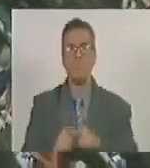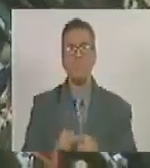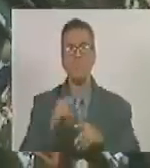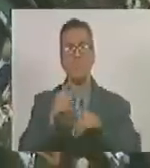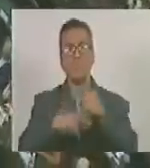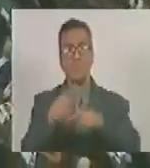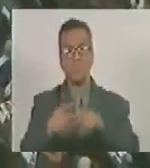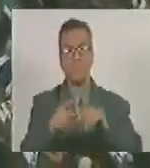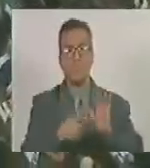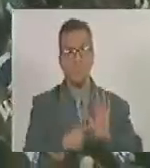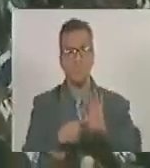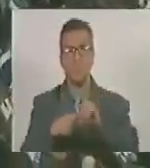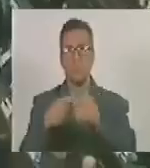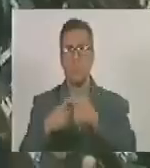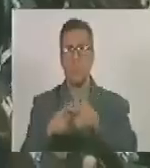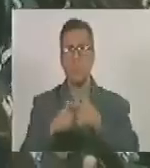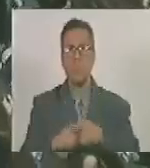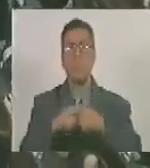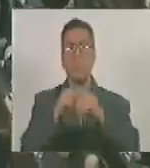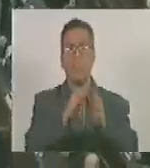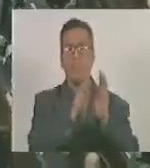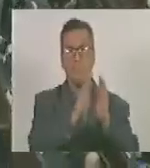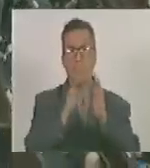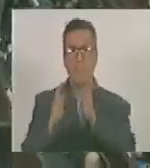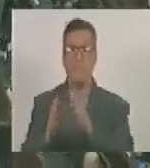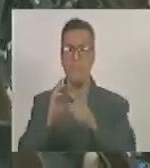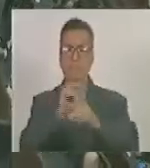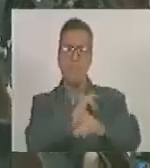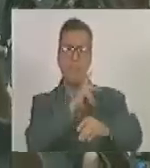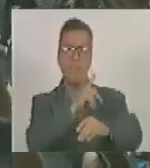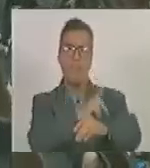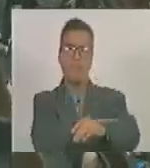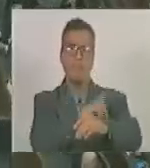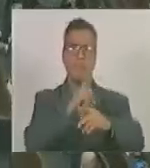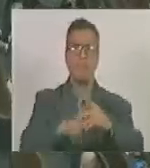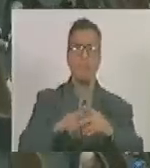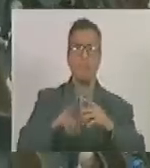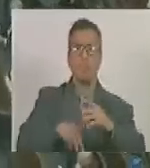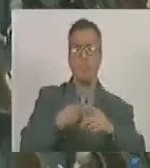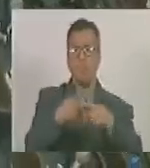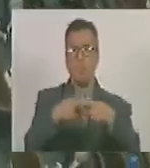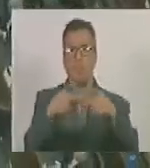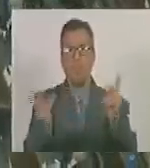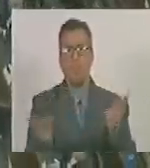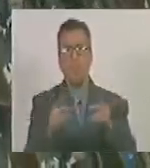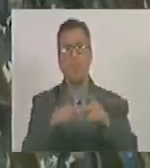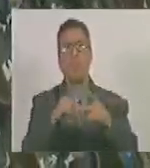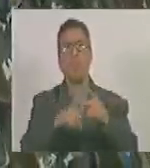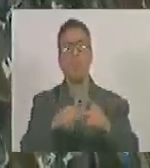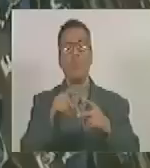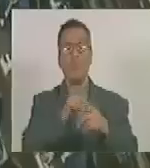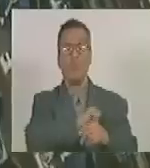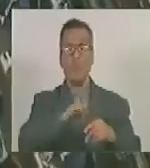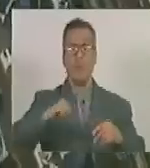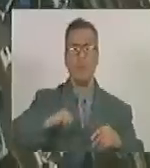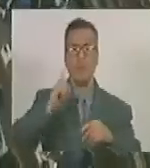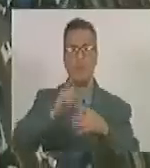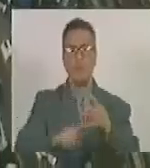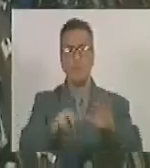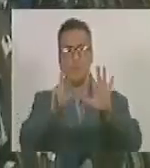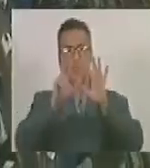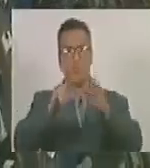Hacer propuestos por las distintas formas de organización del poder popular, del poder público y del sector privado.